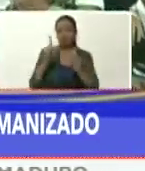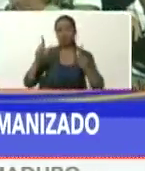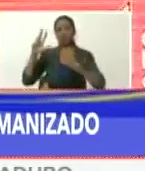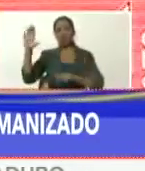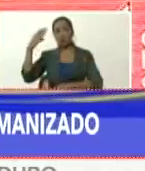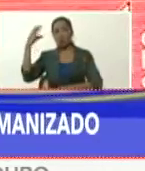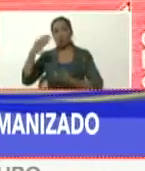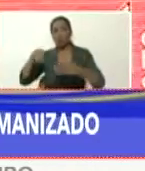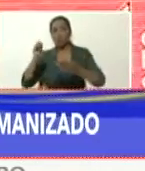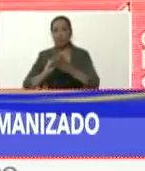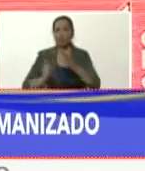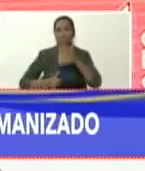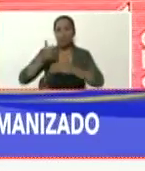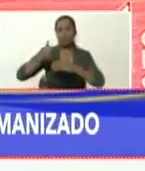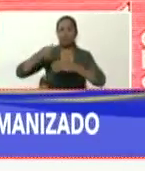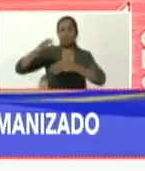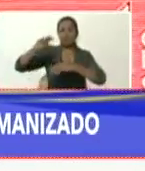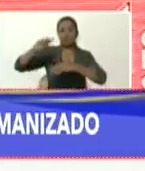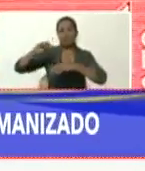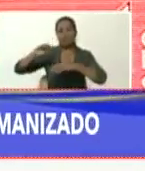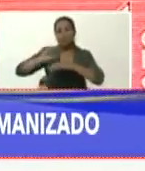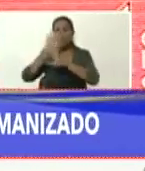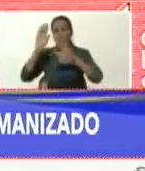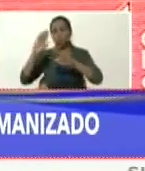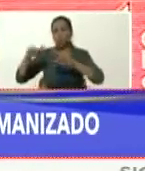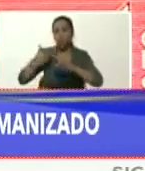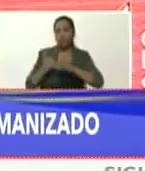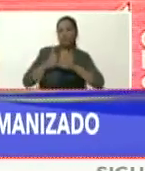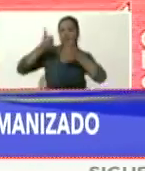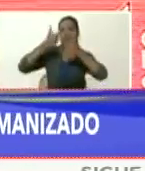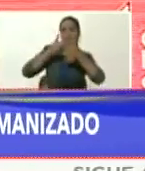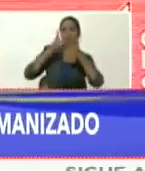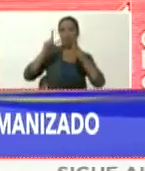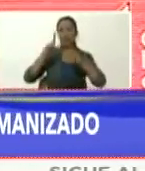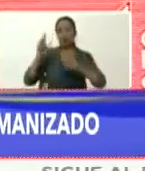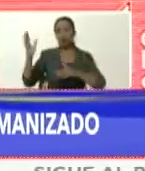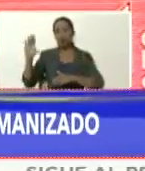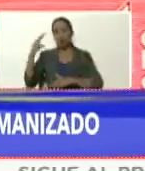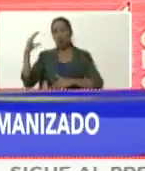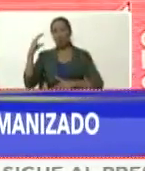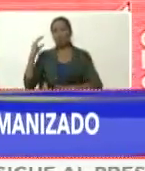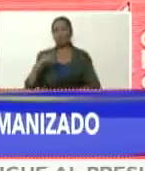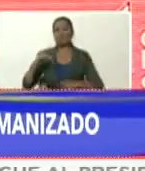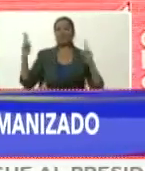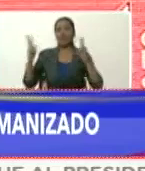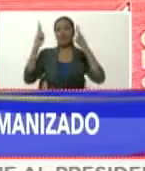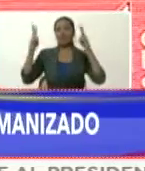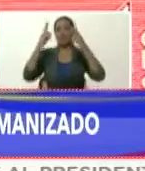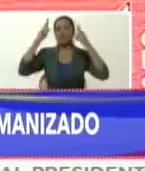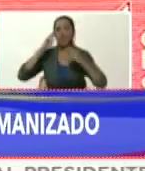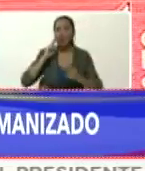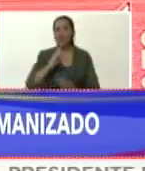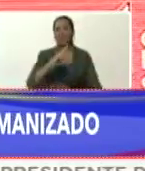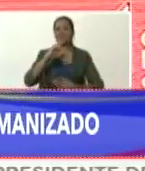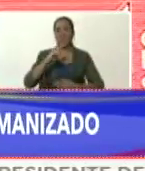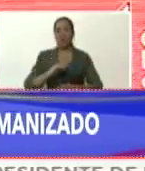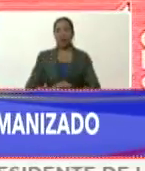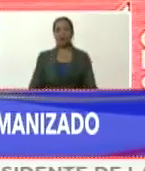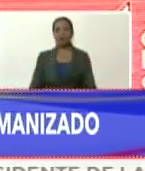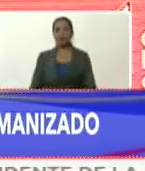Colombia y más temprano que tarde llegará esa liberación. ¡Que viva Bolívar!